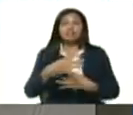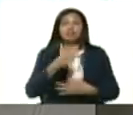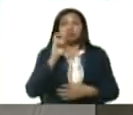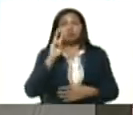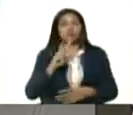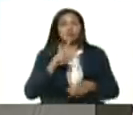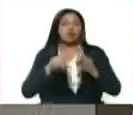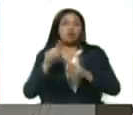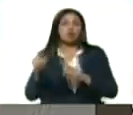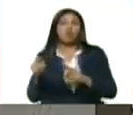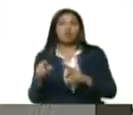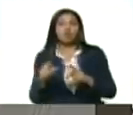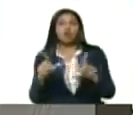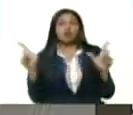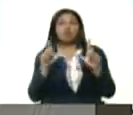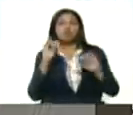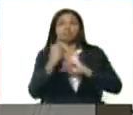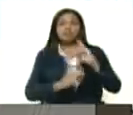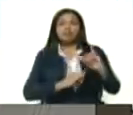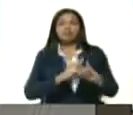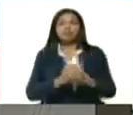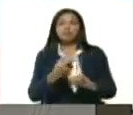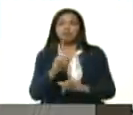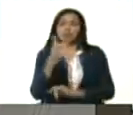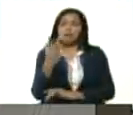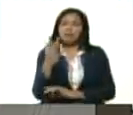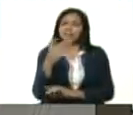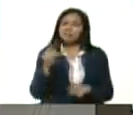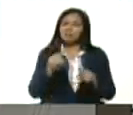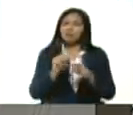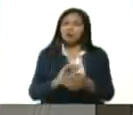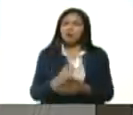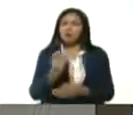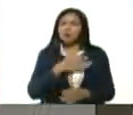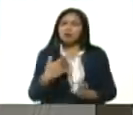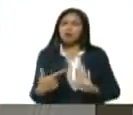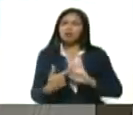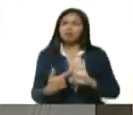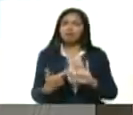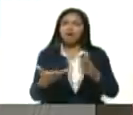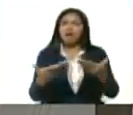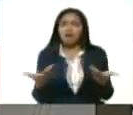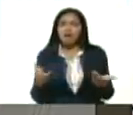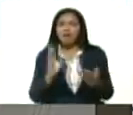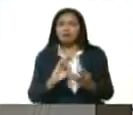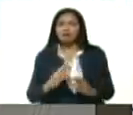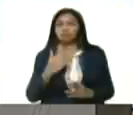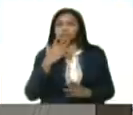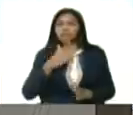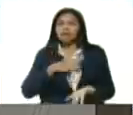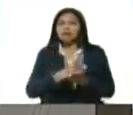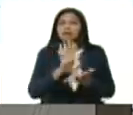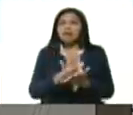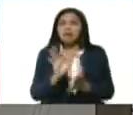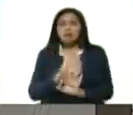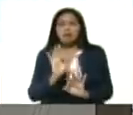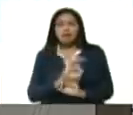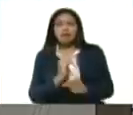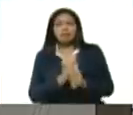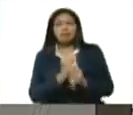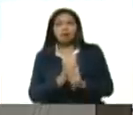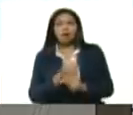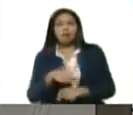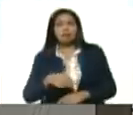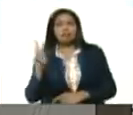algunos cables extranjeros, que a veces pareciera que no quieren darle ningún tipo de respiro al trabajo de